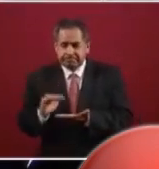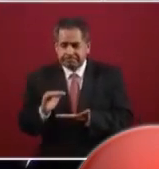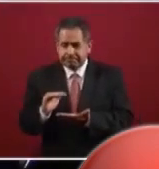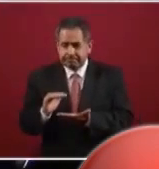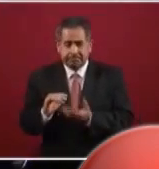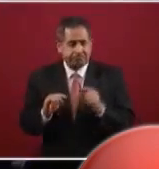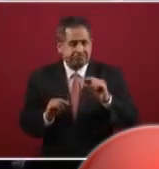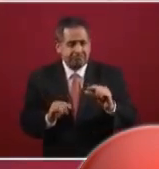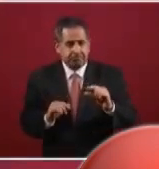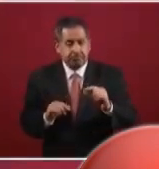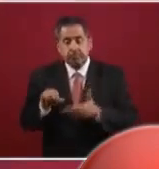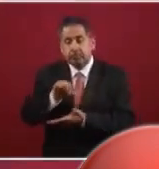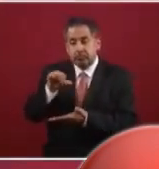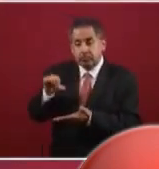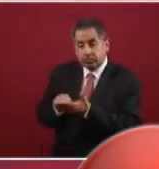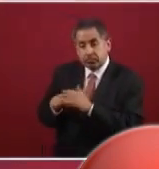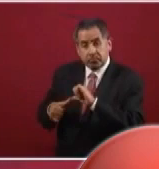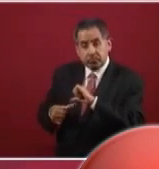en Centroamérica.